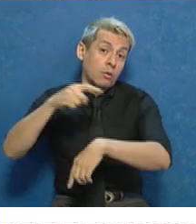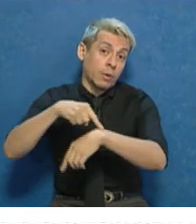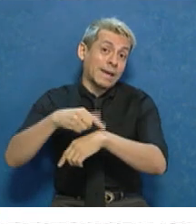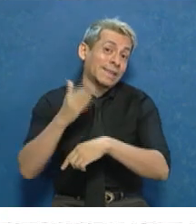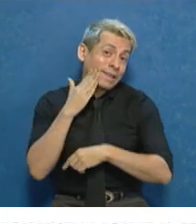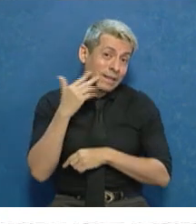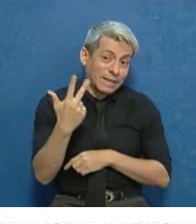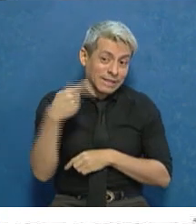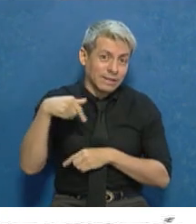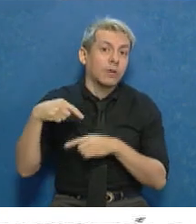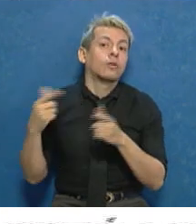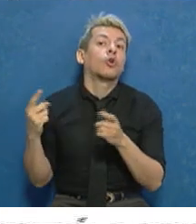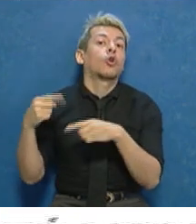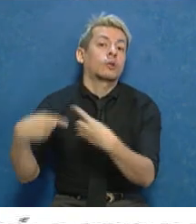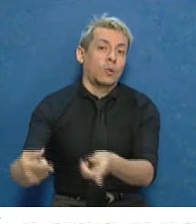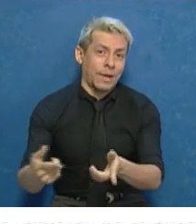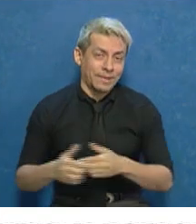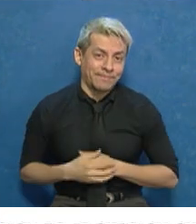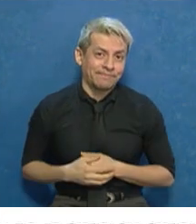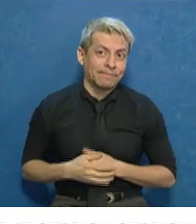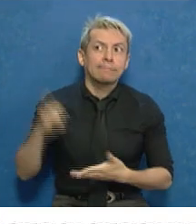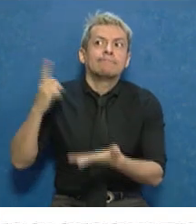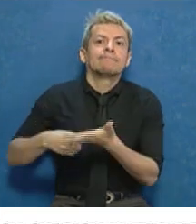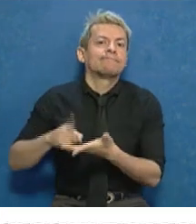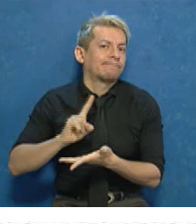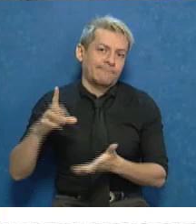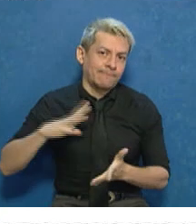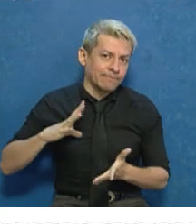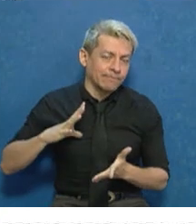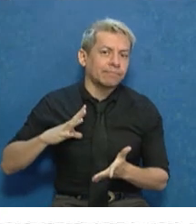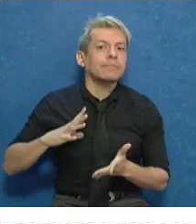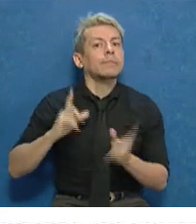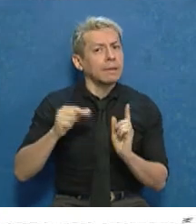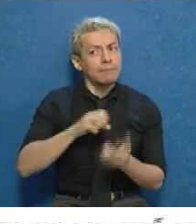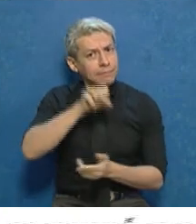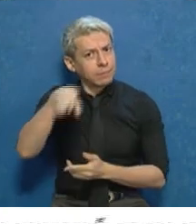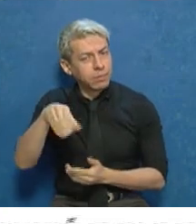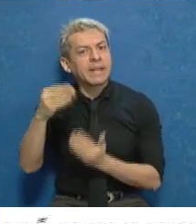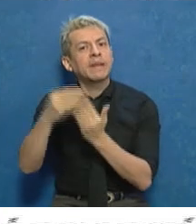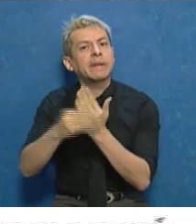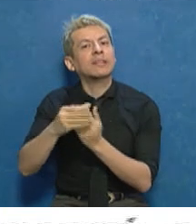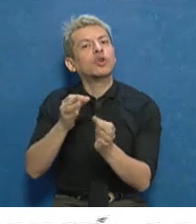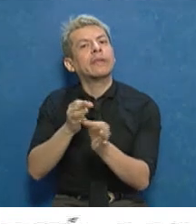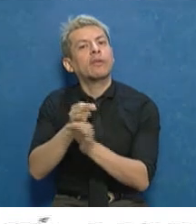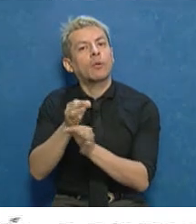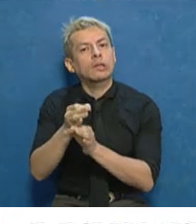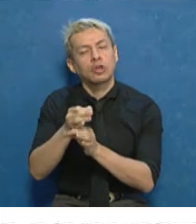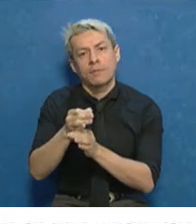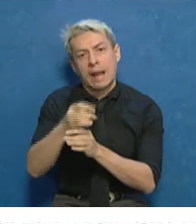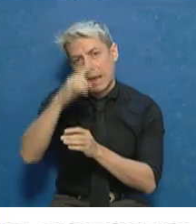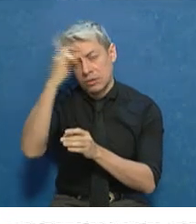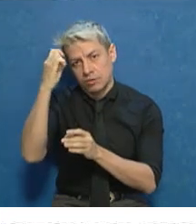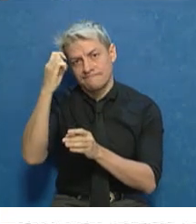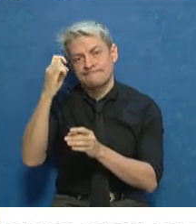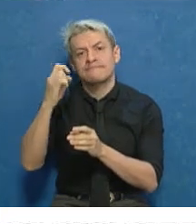donde aparentemente, porque no hay muchas definiciones, estaría también presente el ministro de Educación de la Nación con los referentes educativos de cada